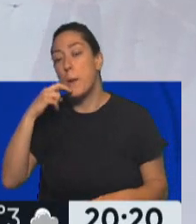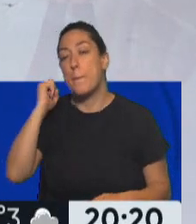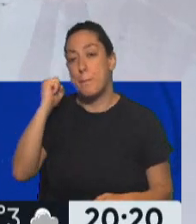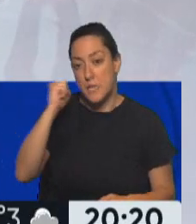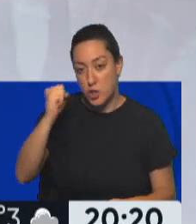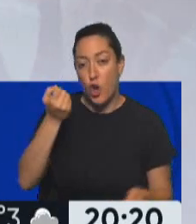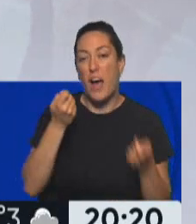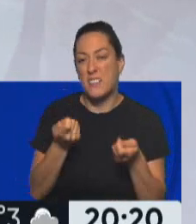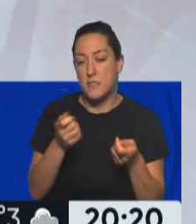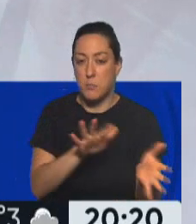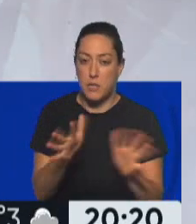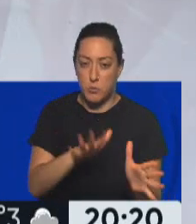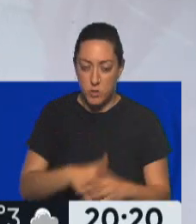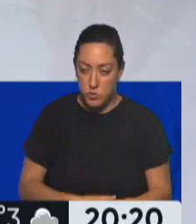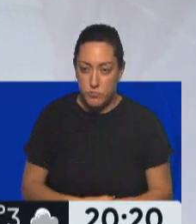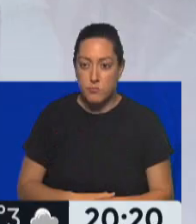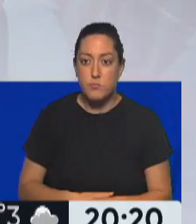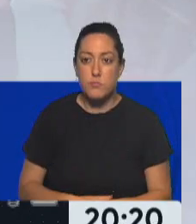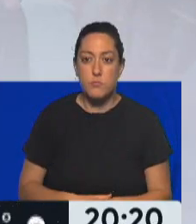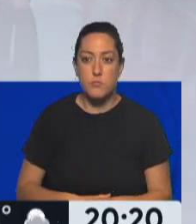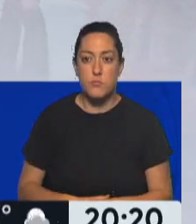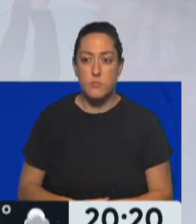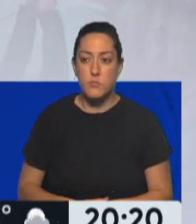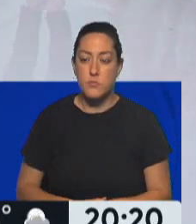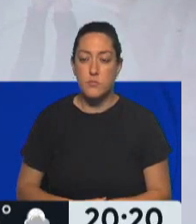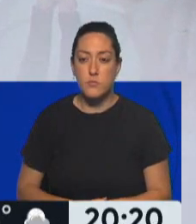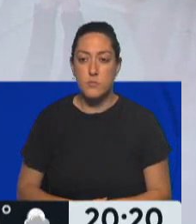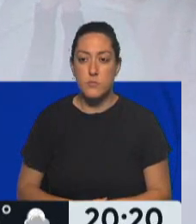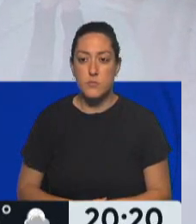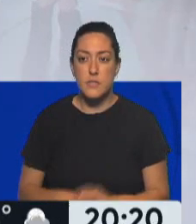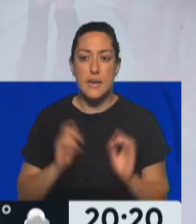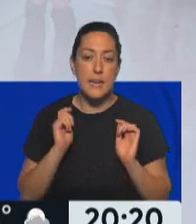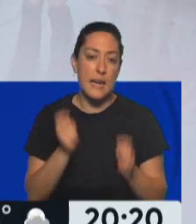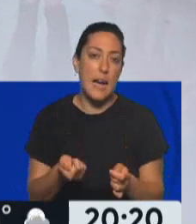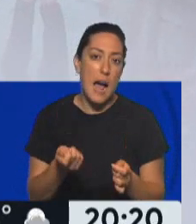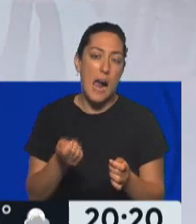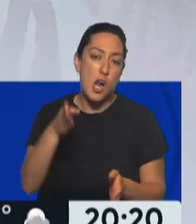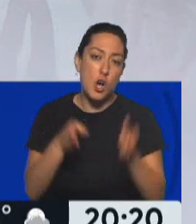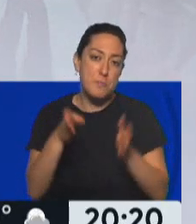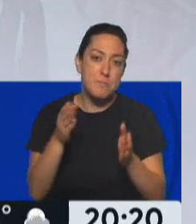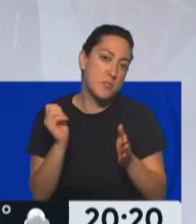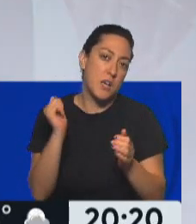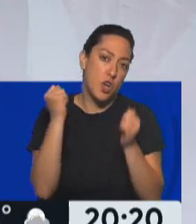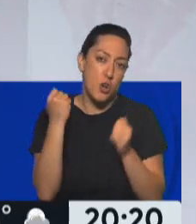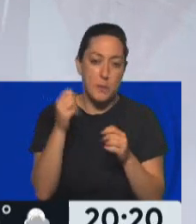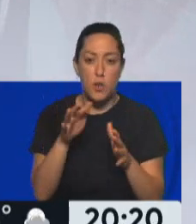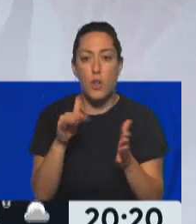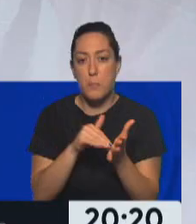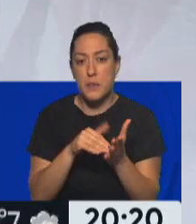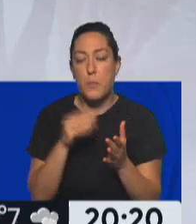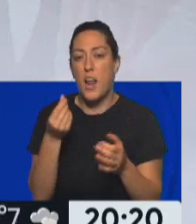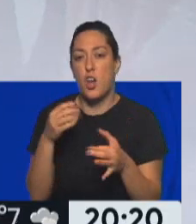33.819 pesos. Esto habla de que el regalo fue en términos económicos por el valor que presenta y a su vez que